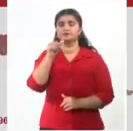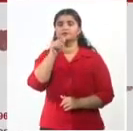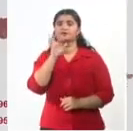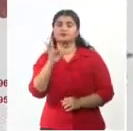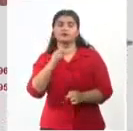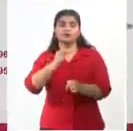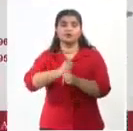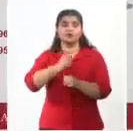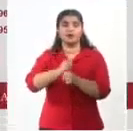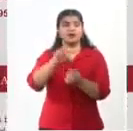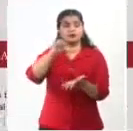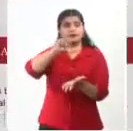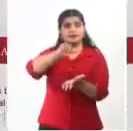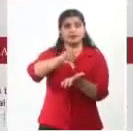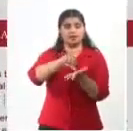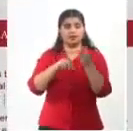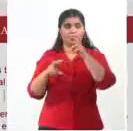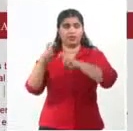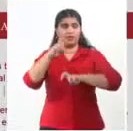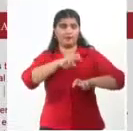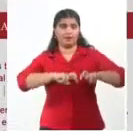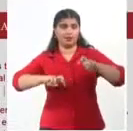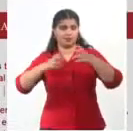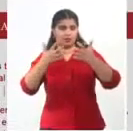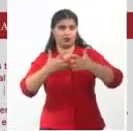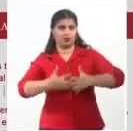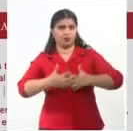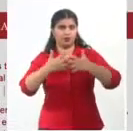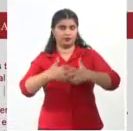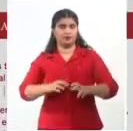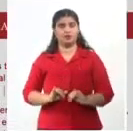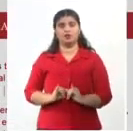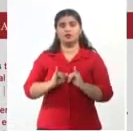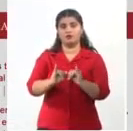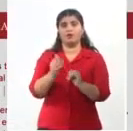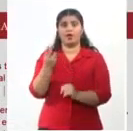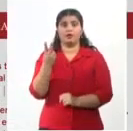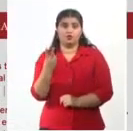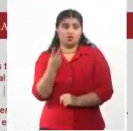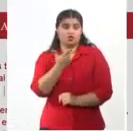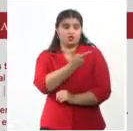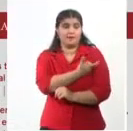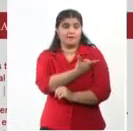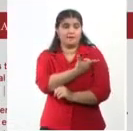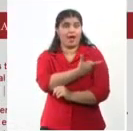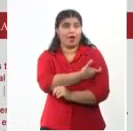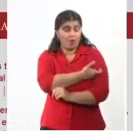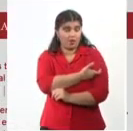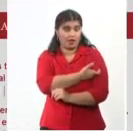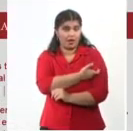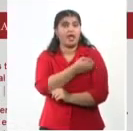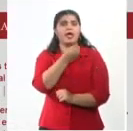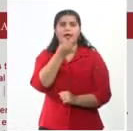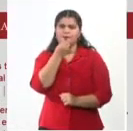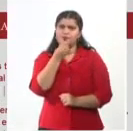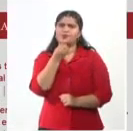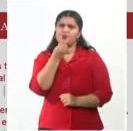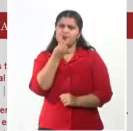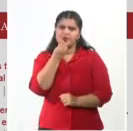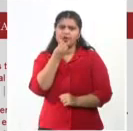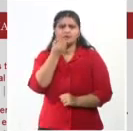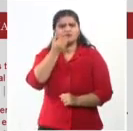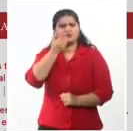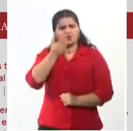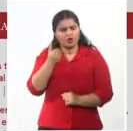y Biotecnología, donde se asegura que los 2 inmunógenos están desarrollados sobre la plataforma de vacunas de